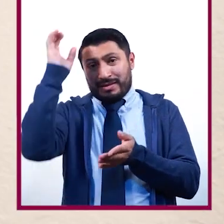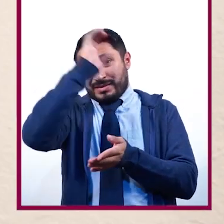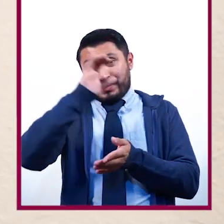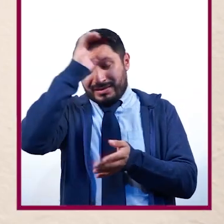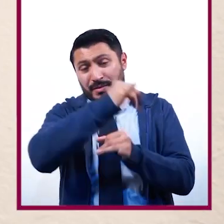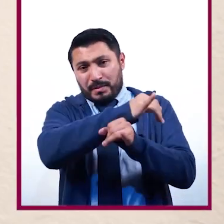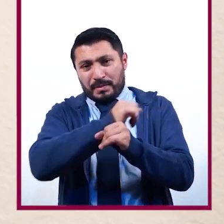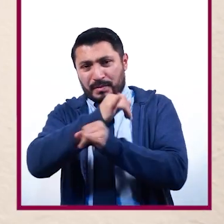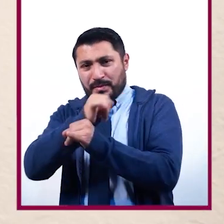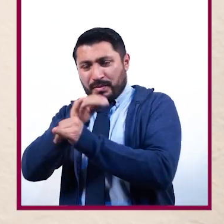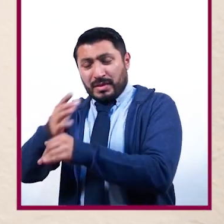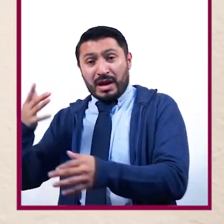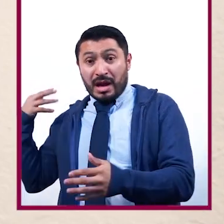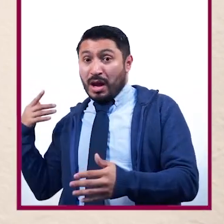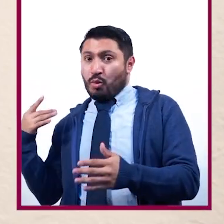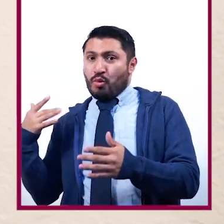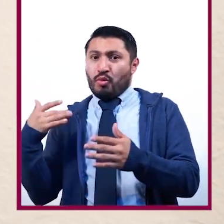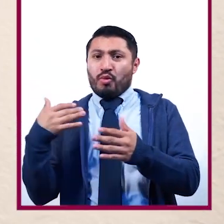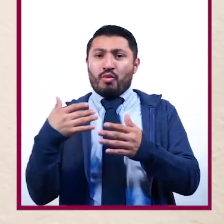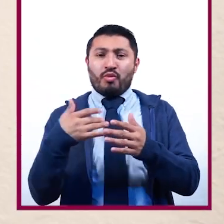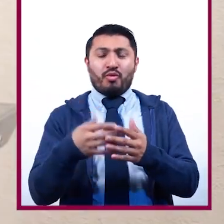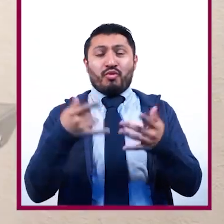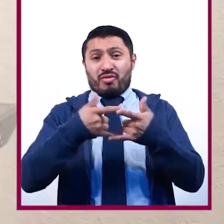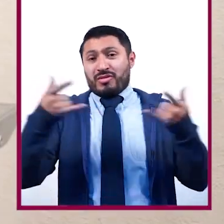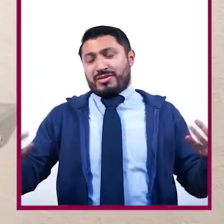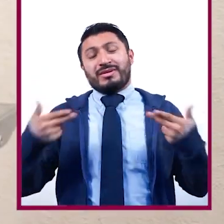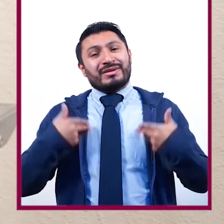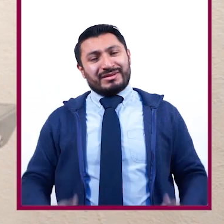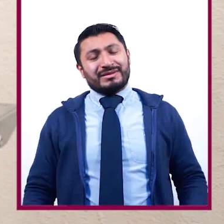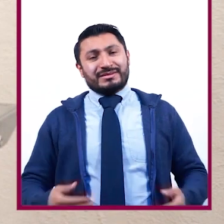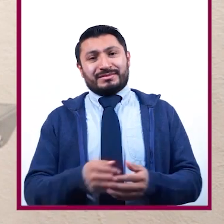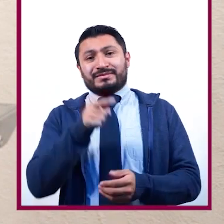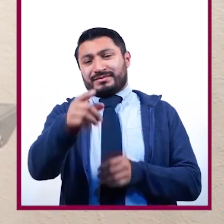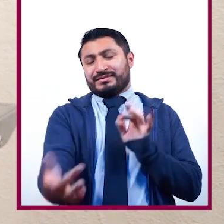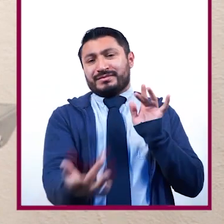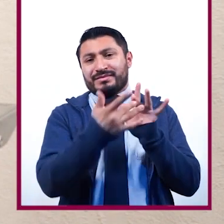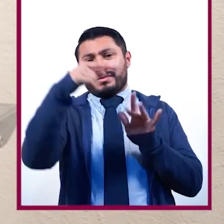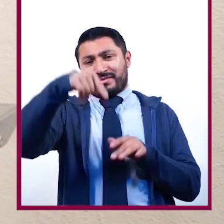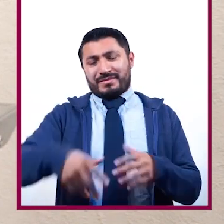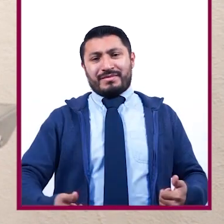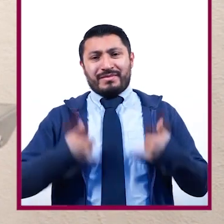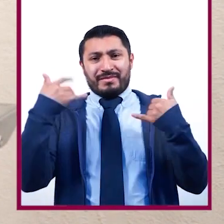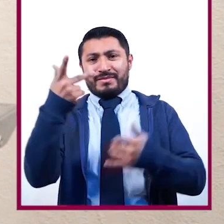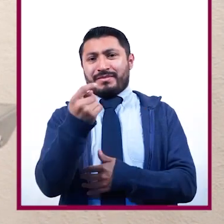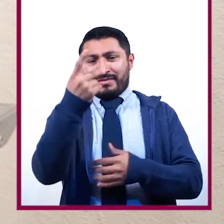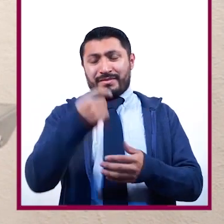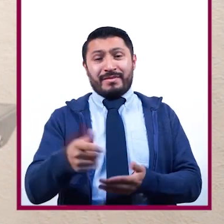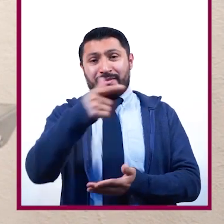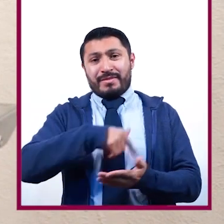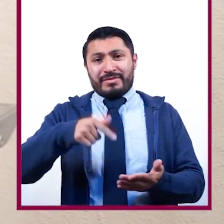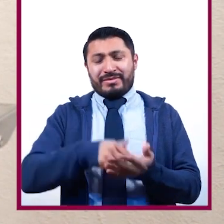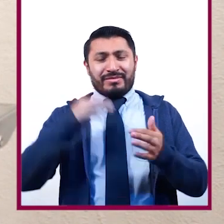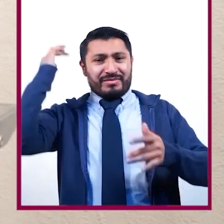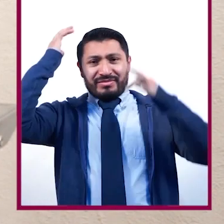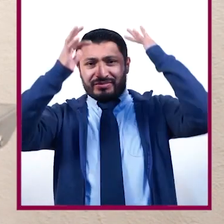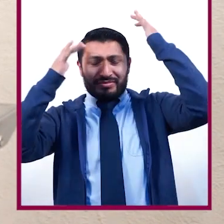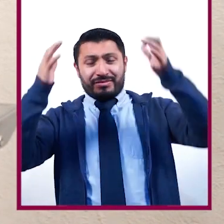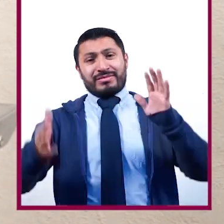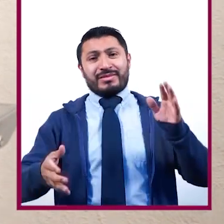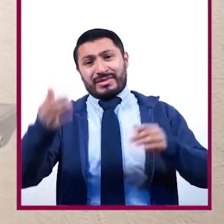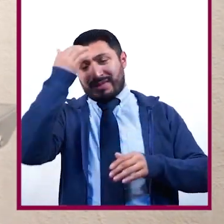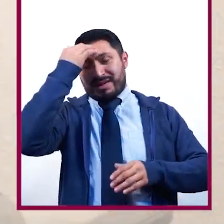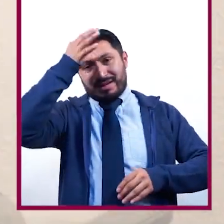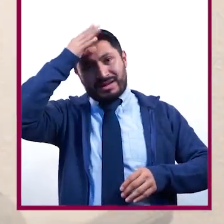se ha generado a lo largo de la historia de la humanidad. Conéctate aquí en Jóvenes en TV, un espacio de reflexión y construcción